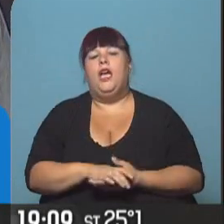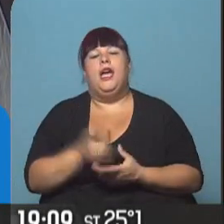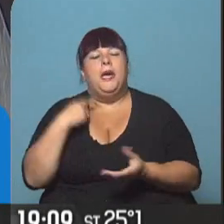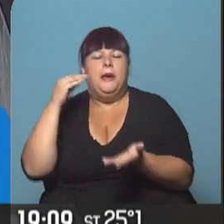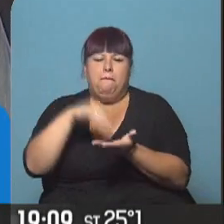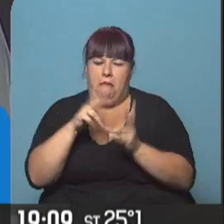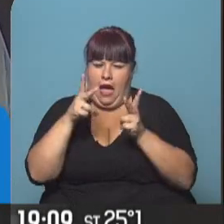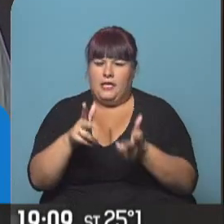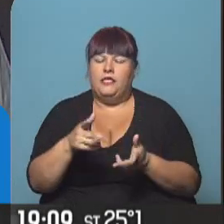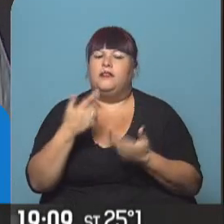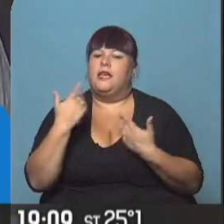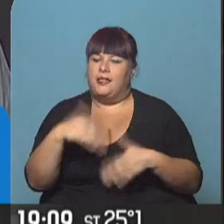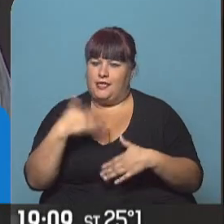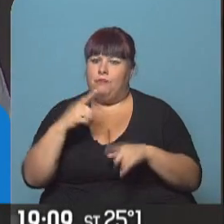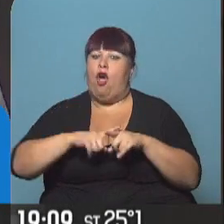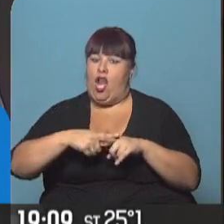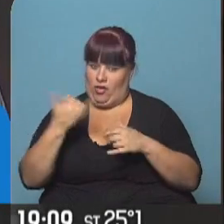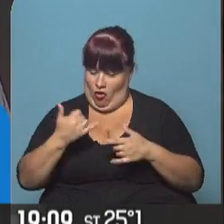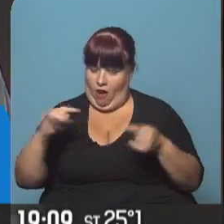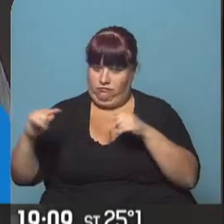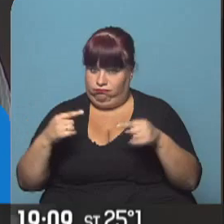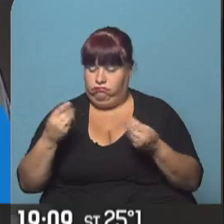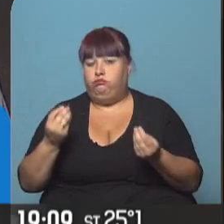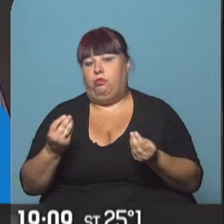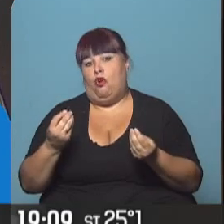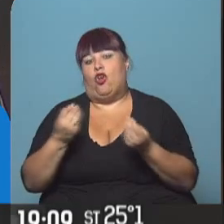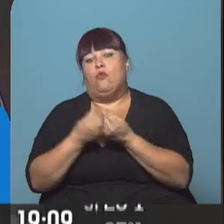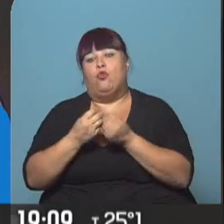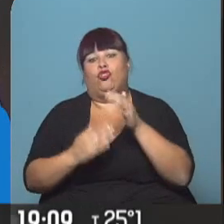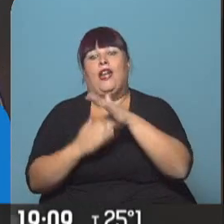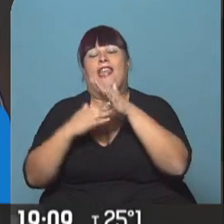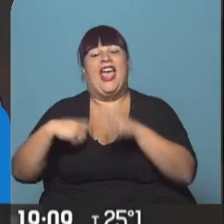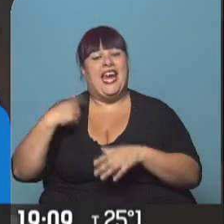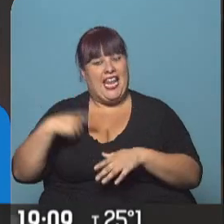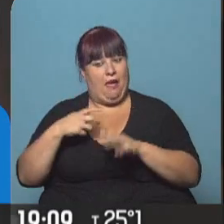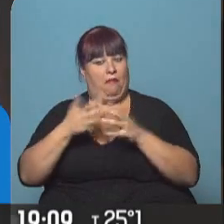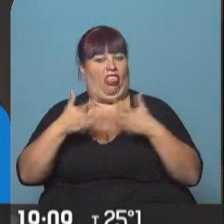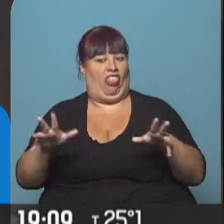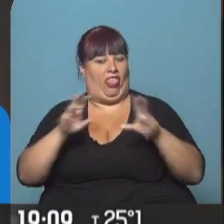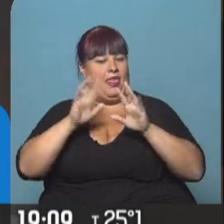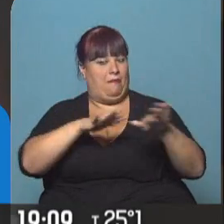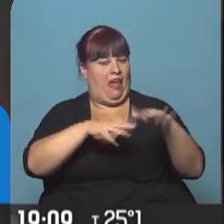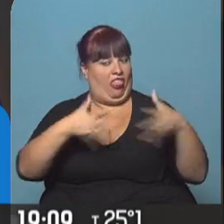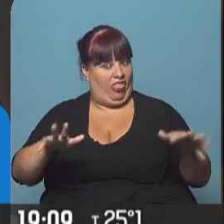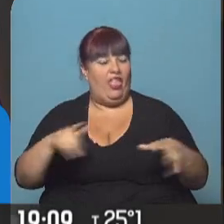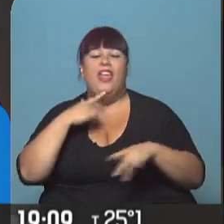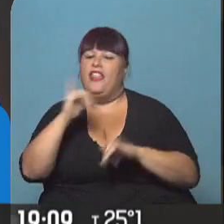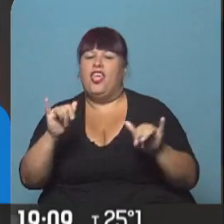agrego, ¿qué peso tiene el componente político en esto, teniendo en cuenta que varios de los líderes de los gremios que se bajan de la movilización